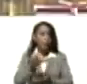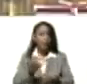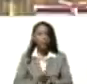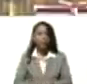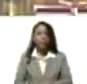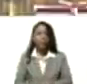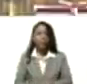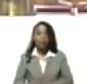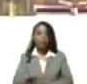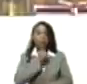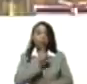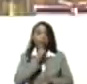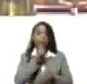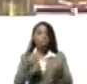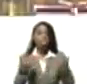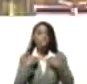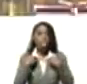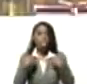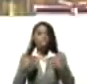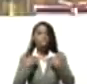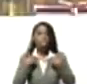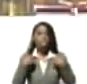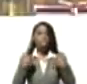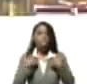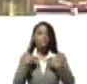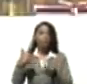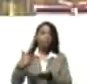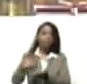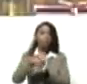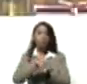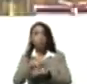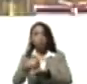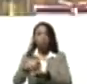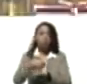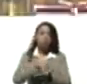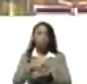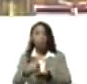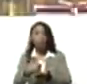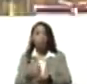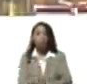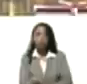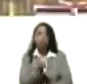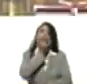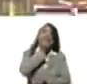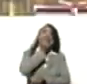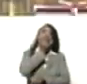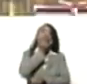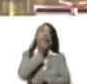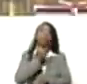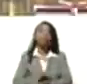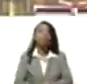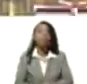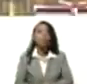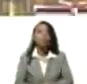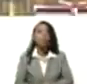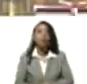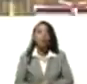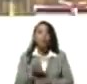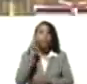las dificultades las debilidades los errores y los ve